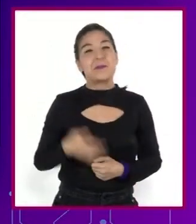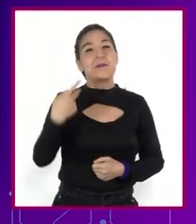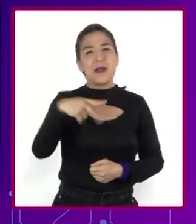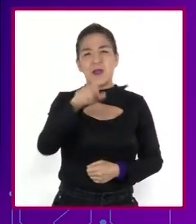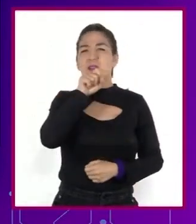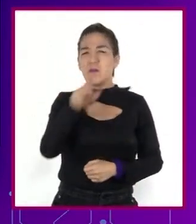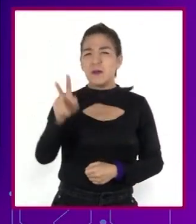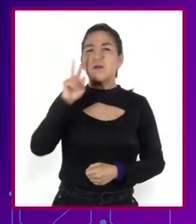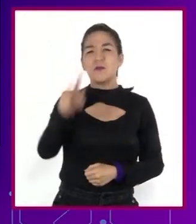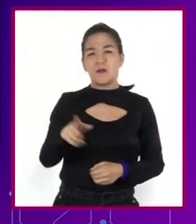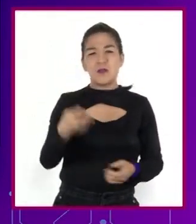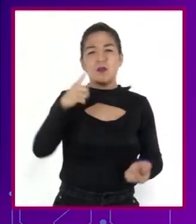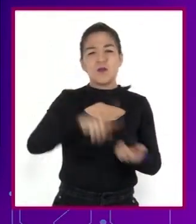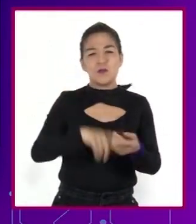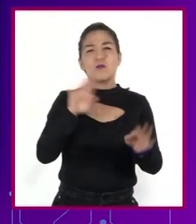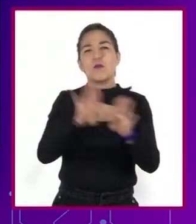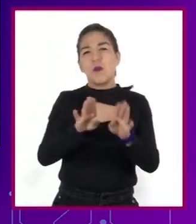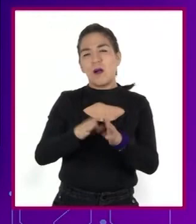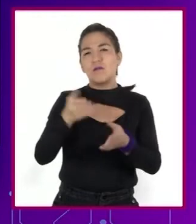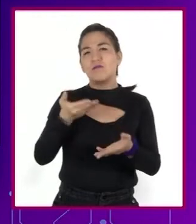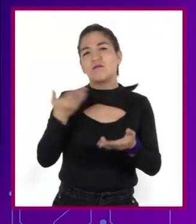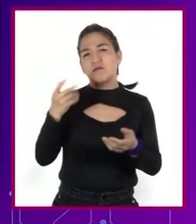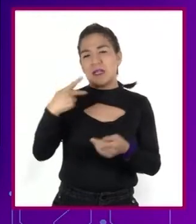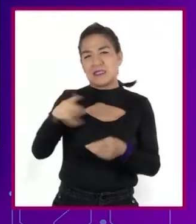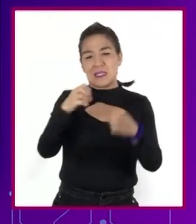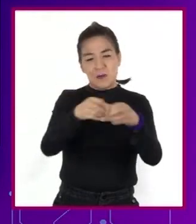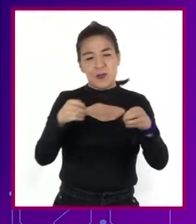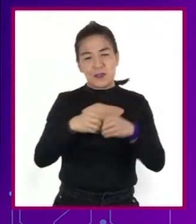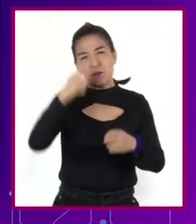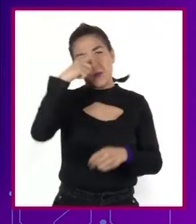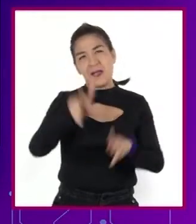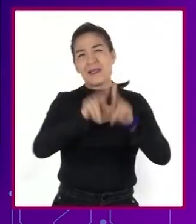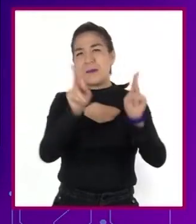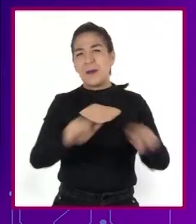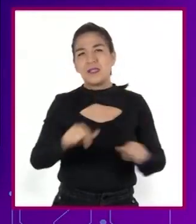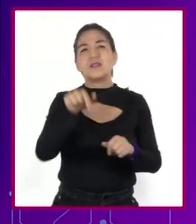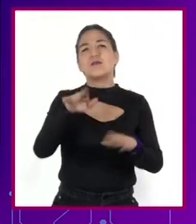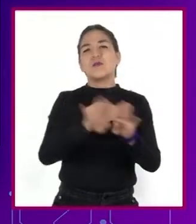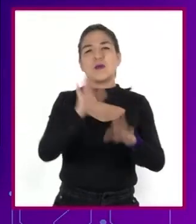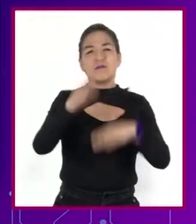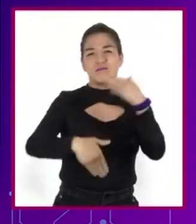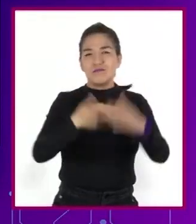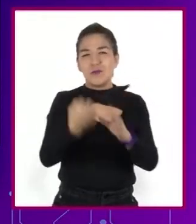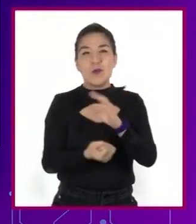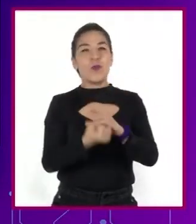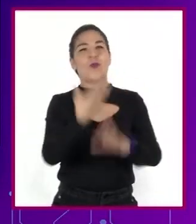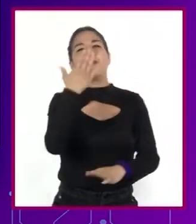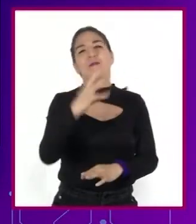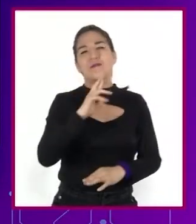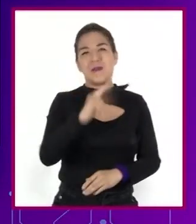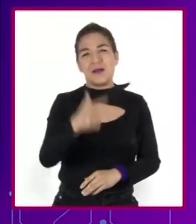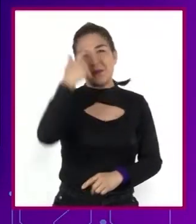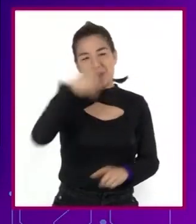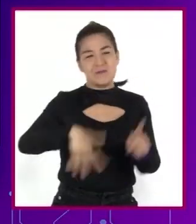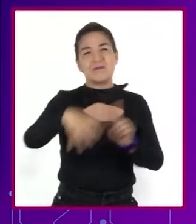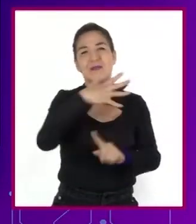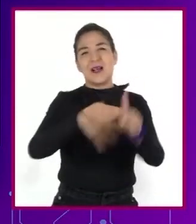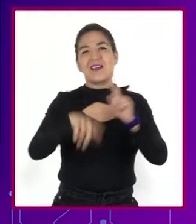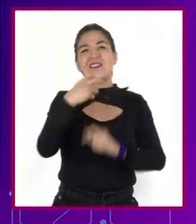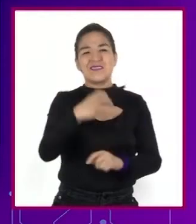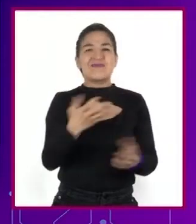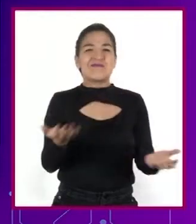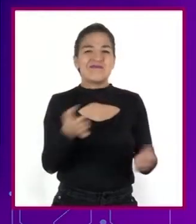también hemos visto las contribuciones de los organismos de paz para transformar constructivamente la realidad y el entorno de quienes se han